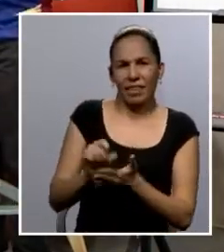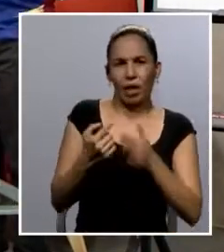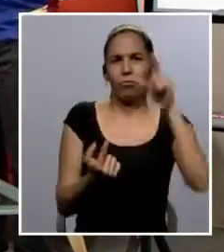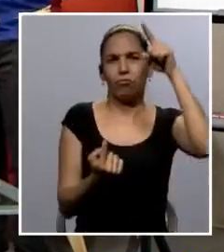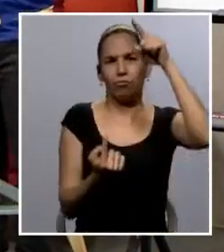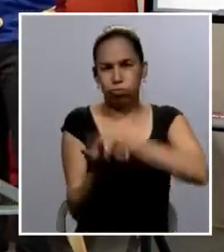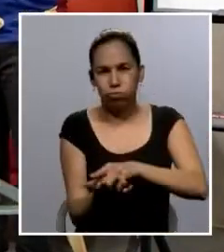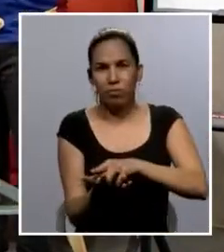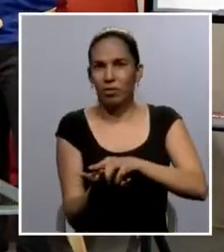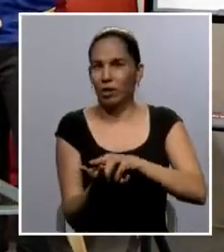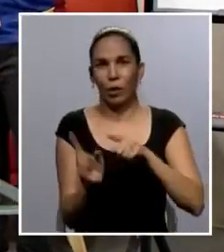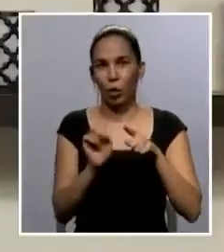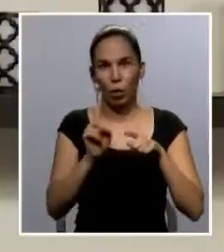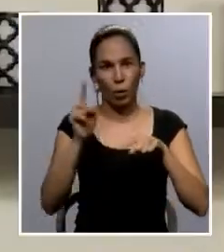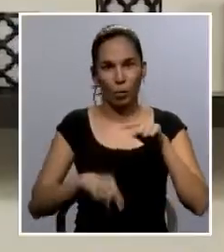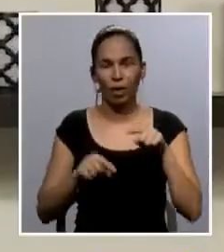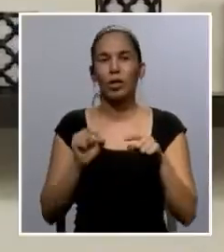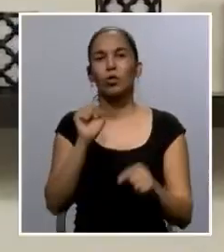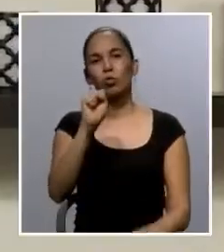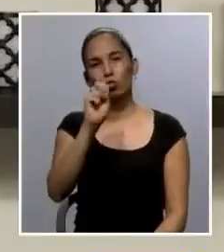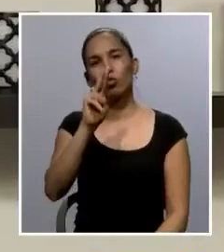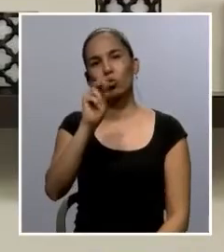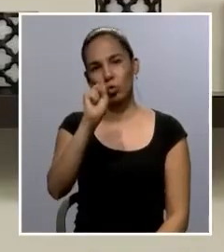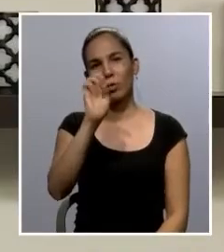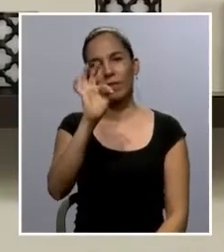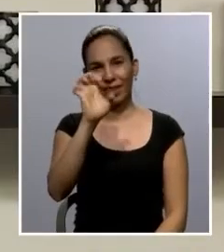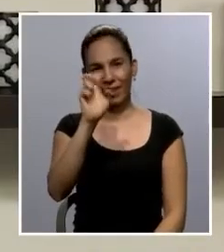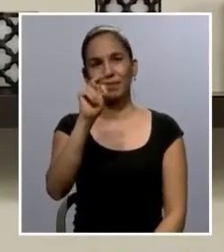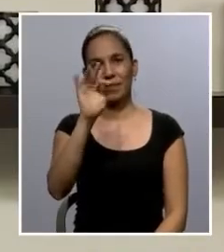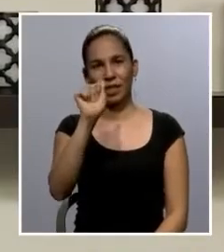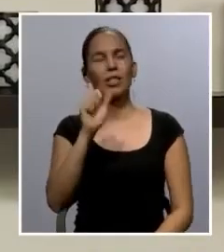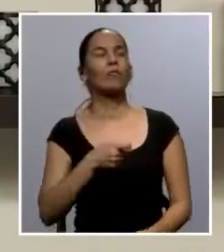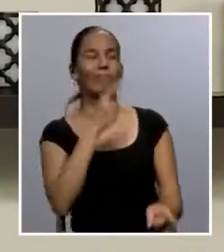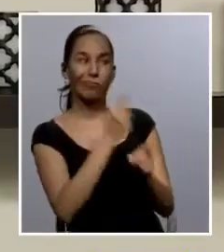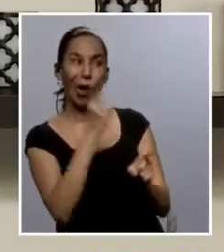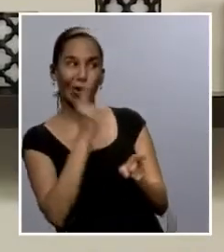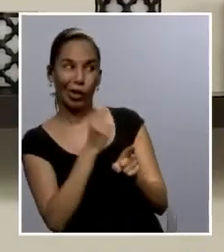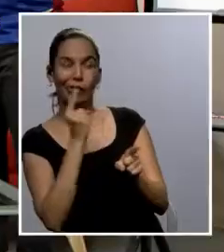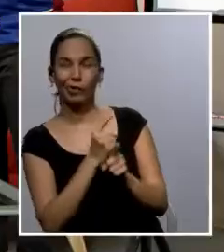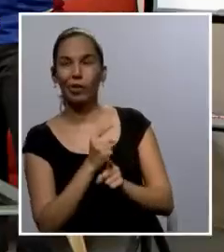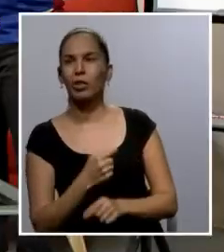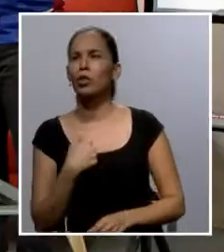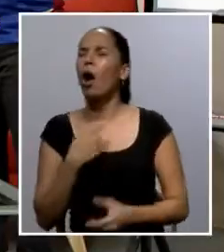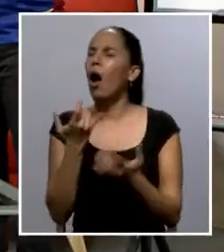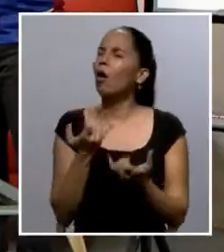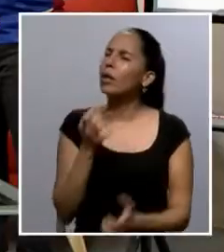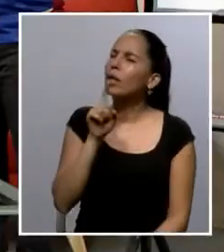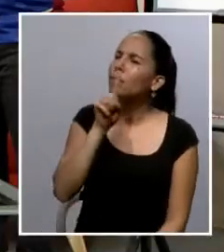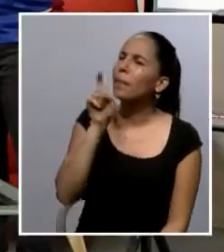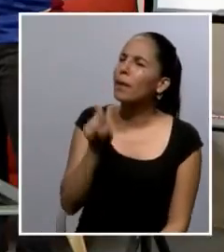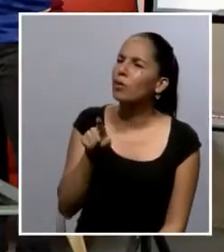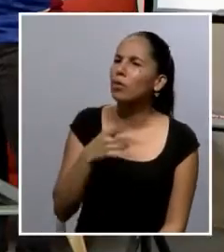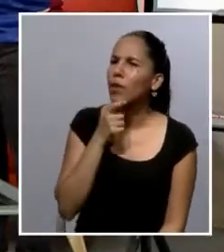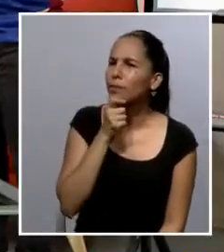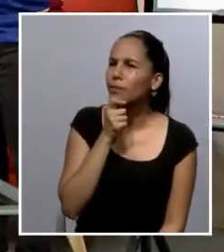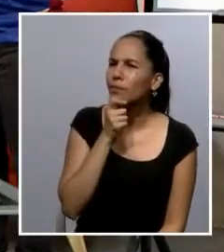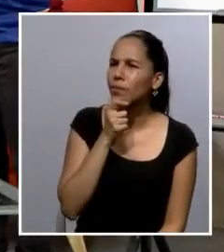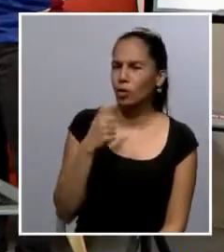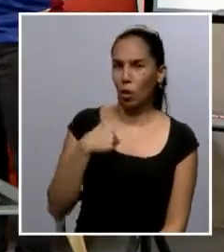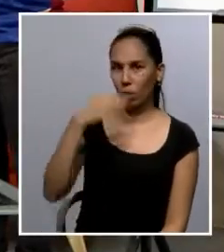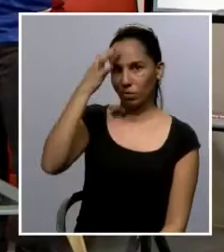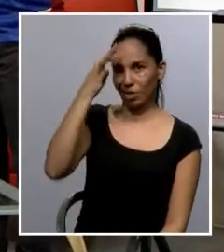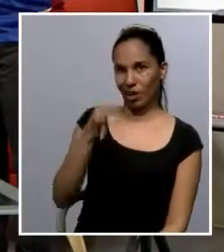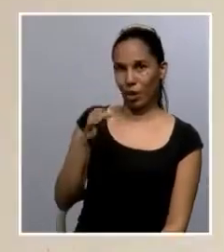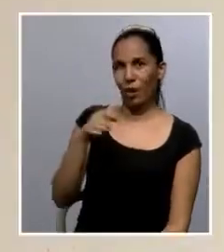Exacto. ¿Ah? Sí, sí, la así fuerza es. De sustentación. Fuerza de sustentación. Muy de bien. Lo que yo quisiera preguntar acá, bueno, es, yo le creo